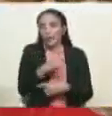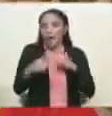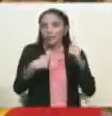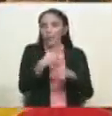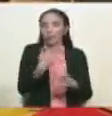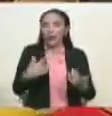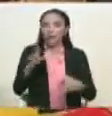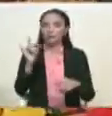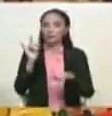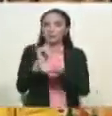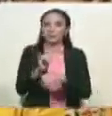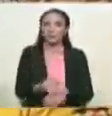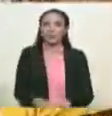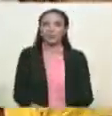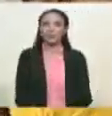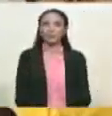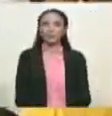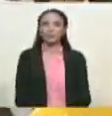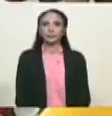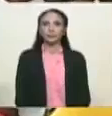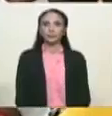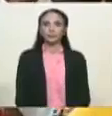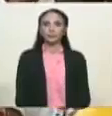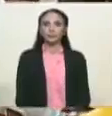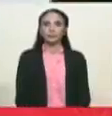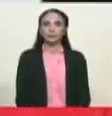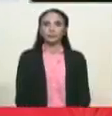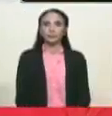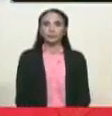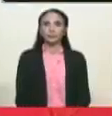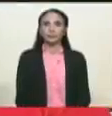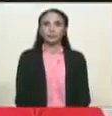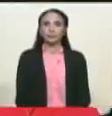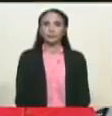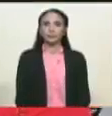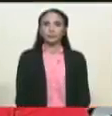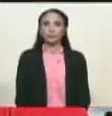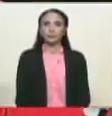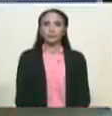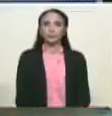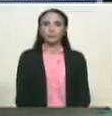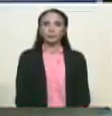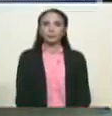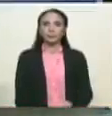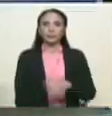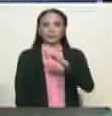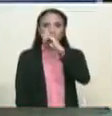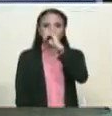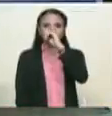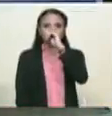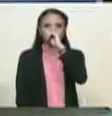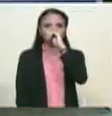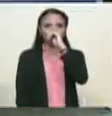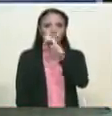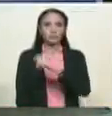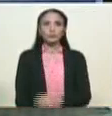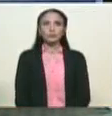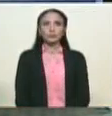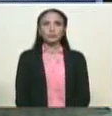Lamentablemente, y esta crítica yo la hago abierta, pública. En algunos espacios hay gente